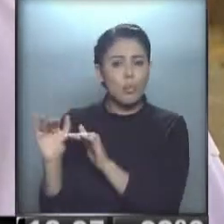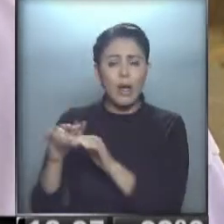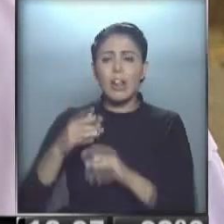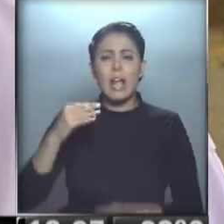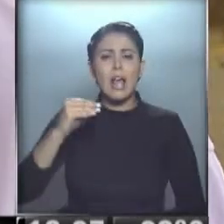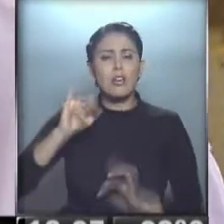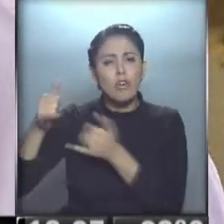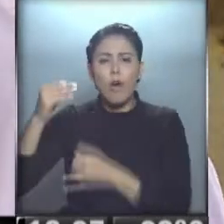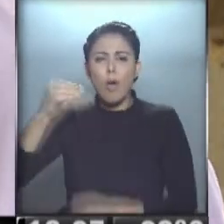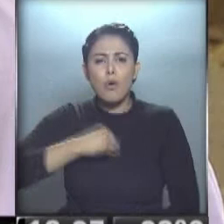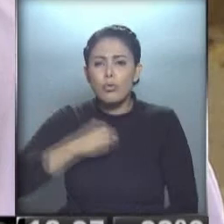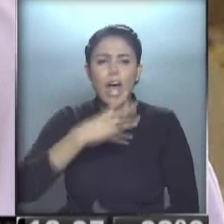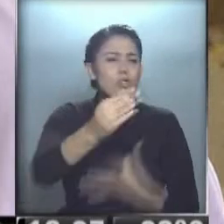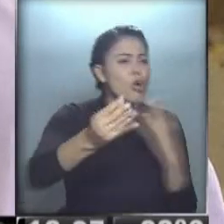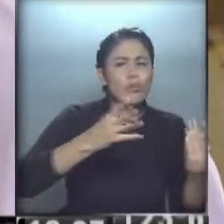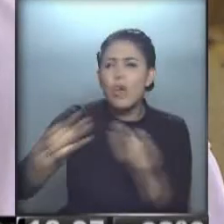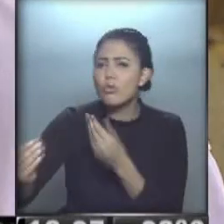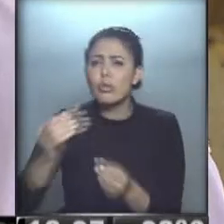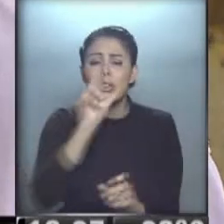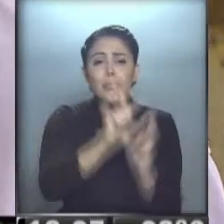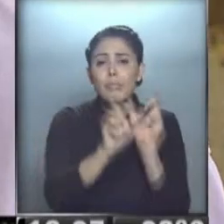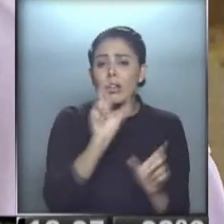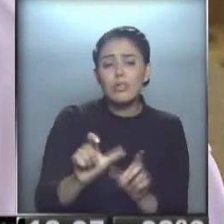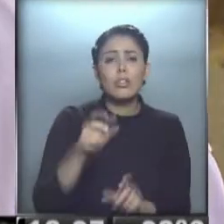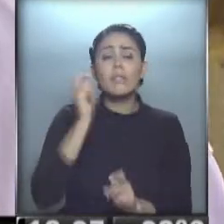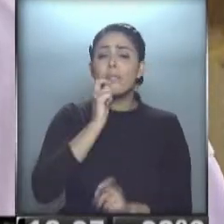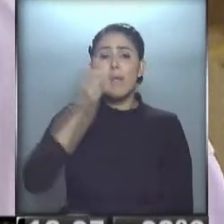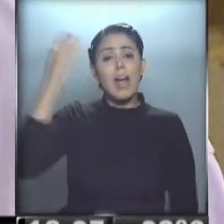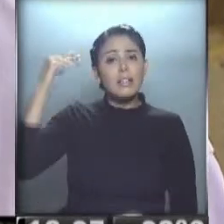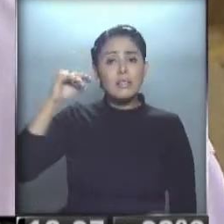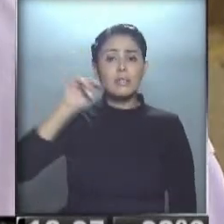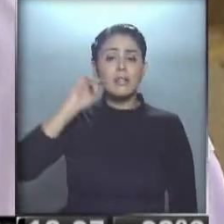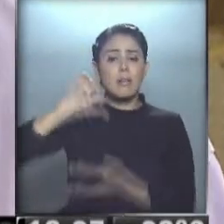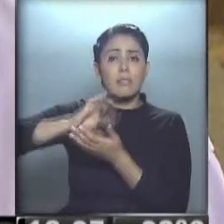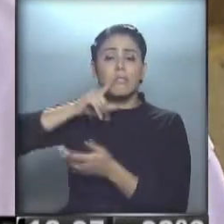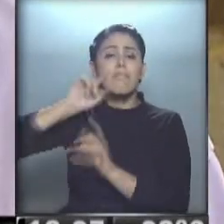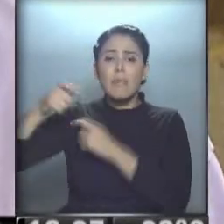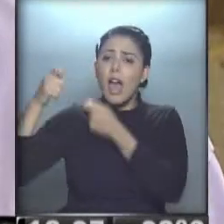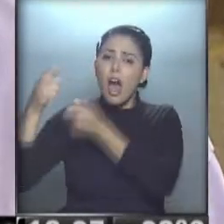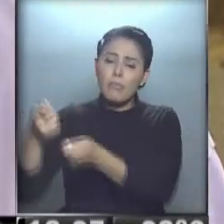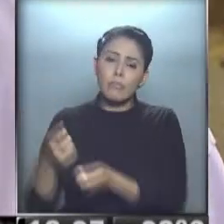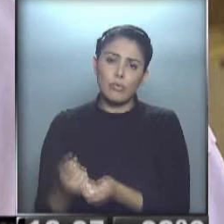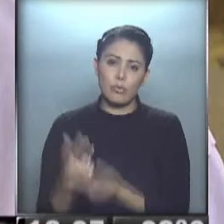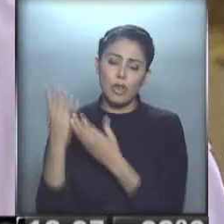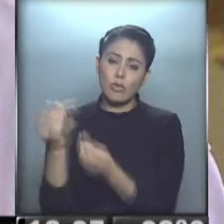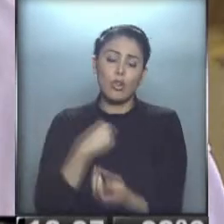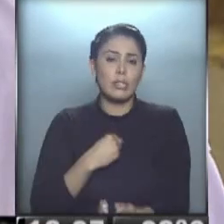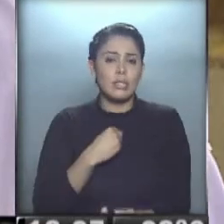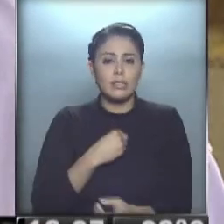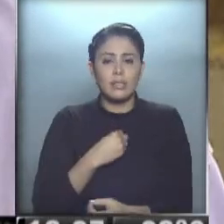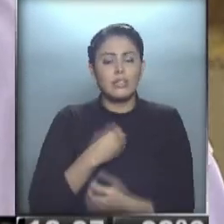voluntarios que van que ayudan en todas partes a gente que la asistió allá a la parte del consulado me sentí terriblemente